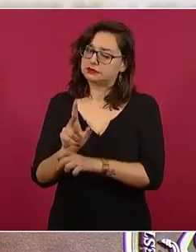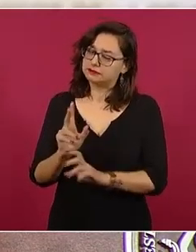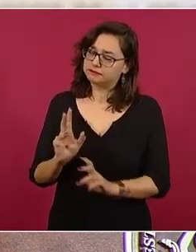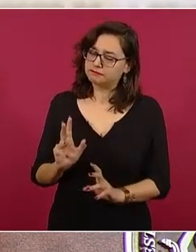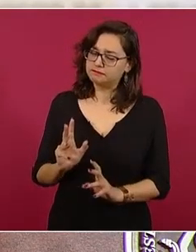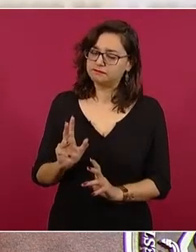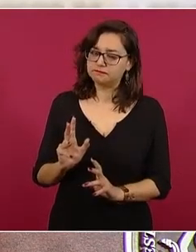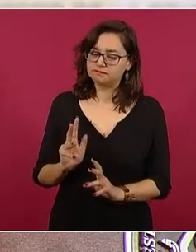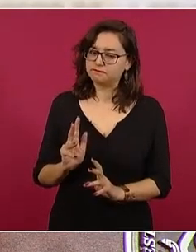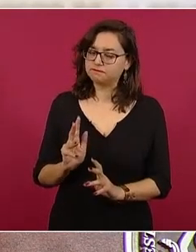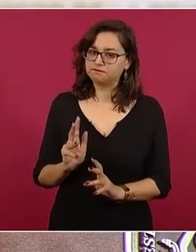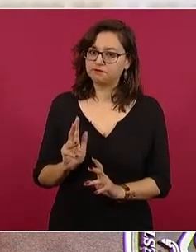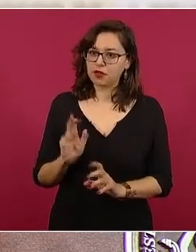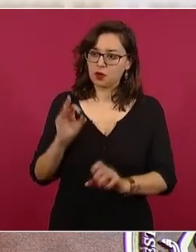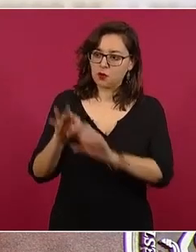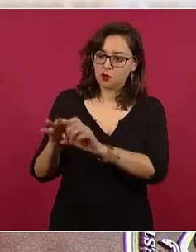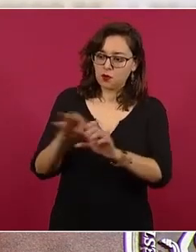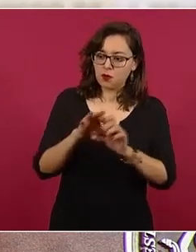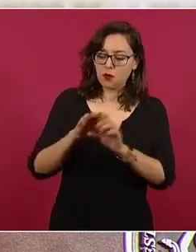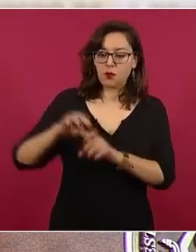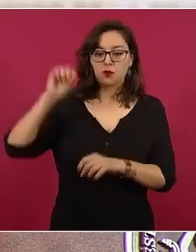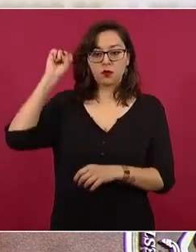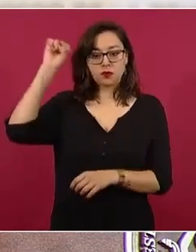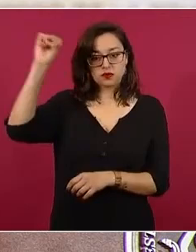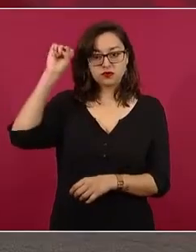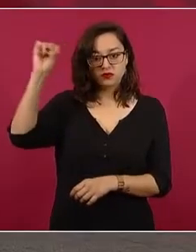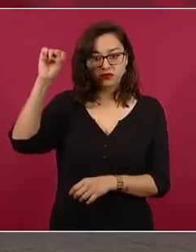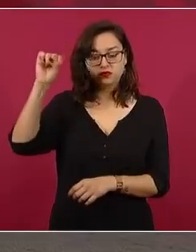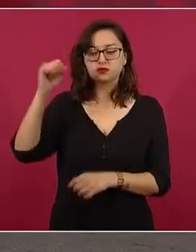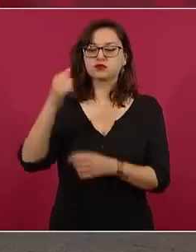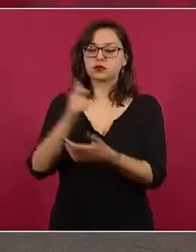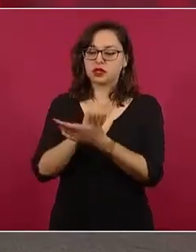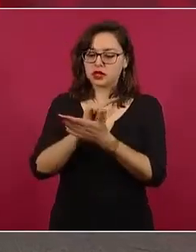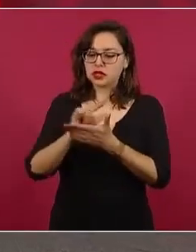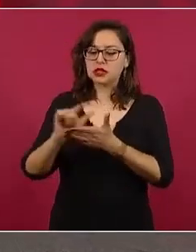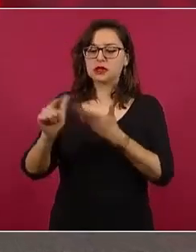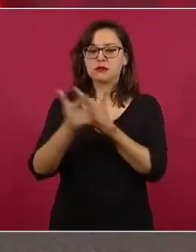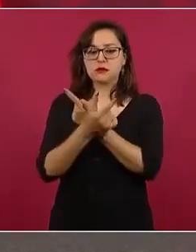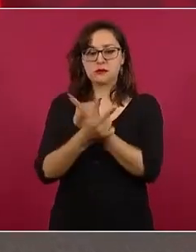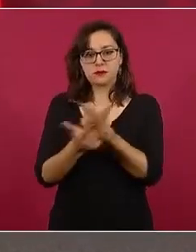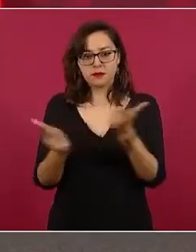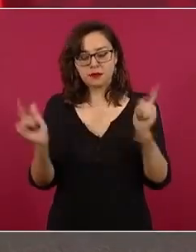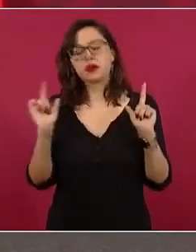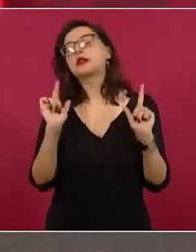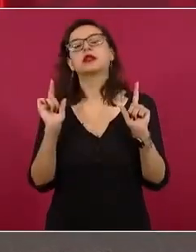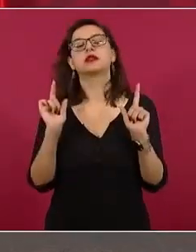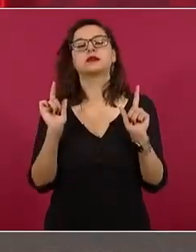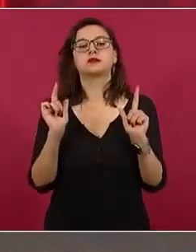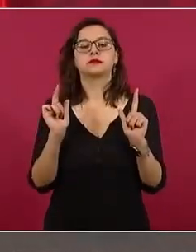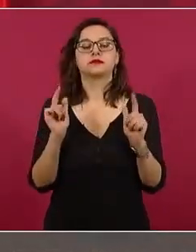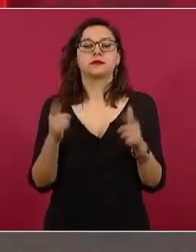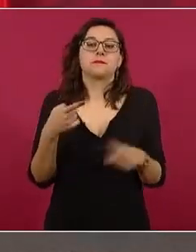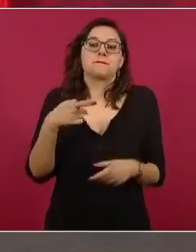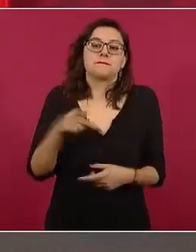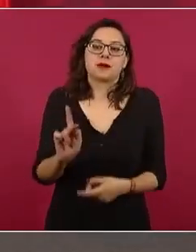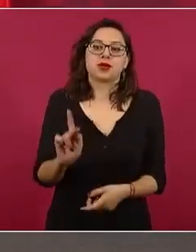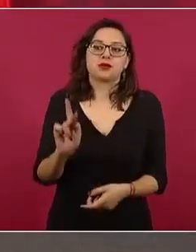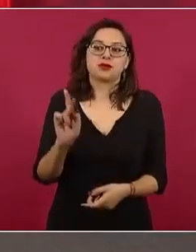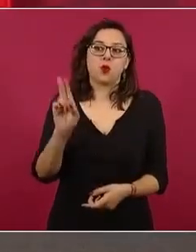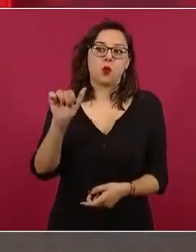procurar que las elecciones sindicales sean limpias, libres, que